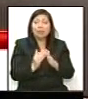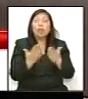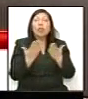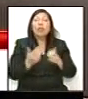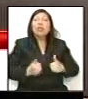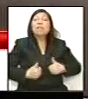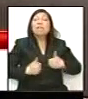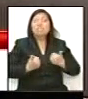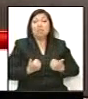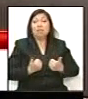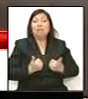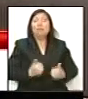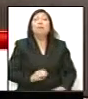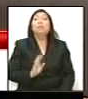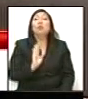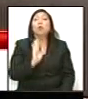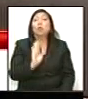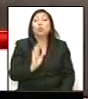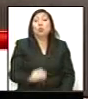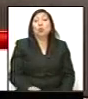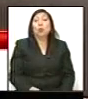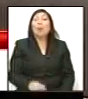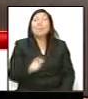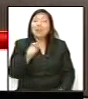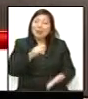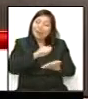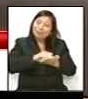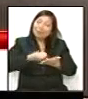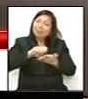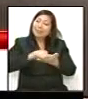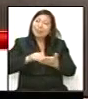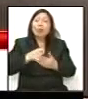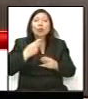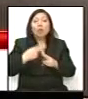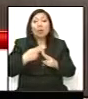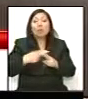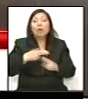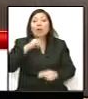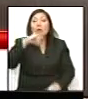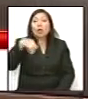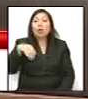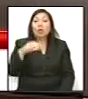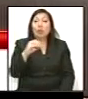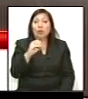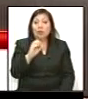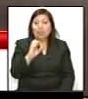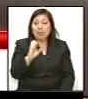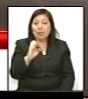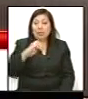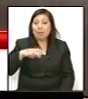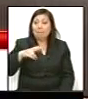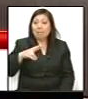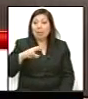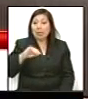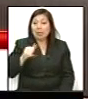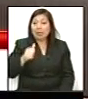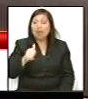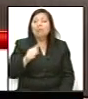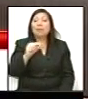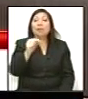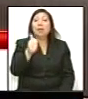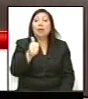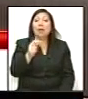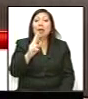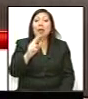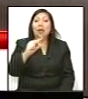vivió parte de su vida el ilustre personaje José María Arguedas. En ese sentido, presidente, solicito a través suyo